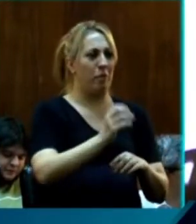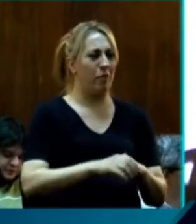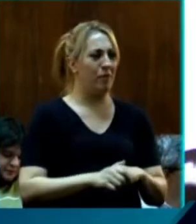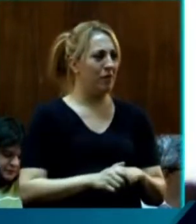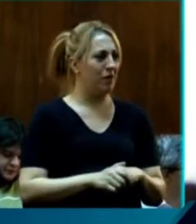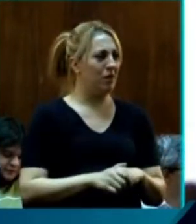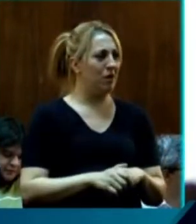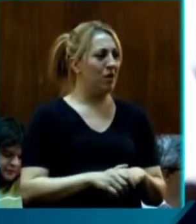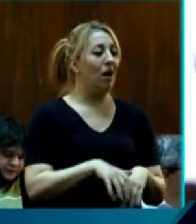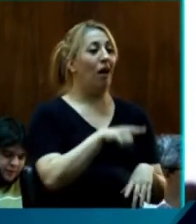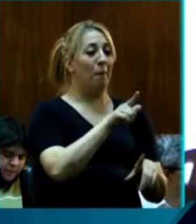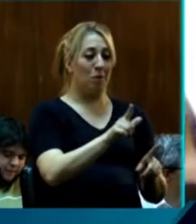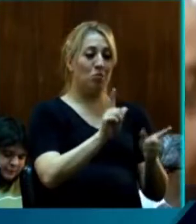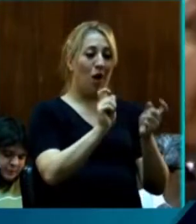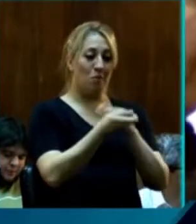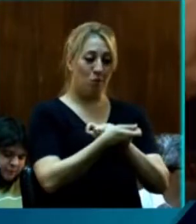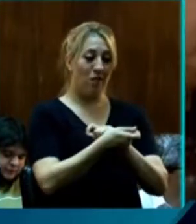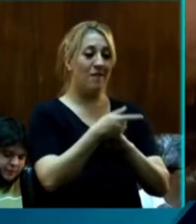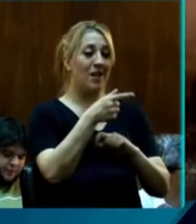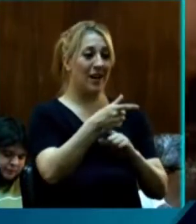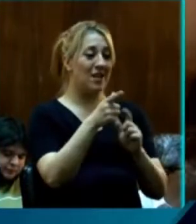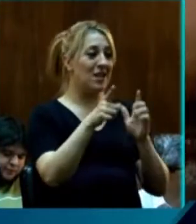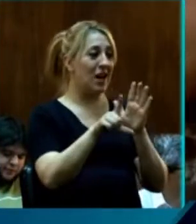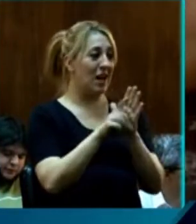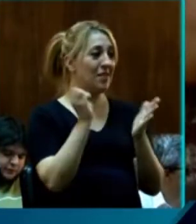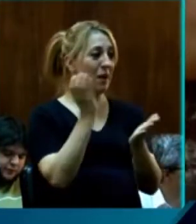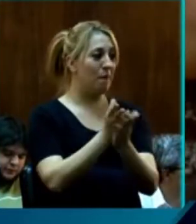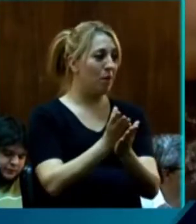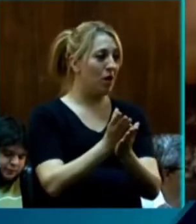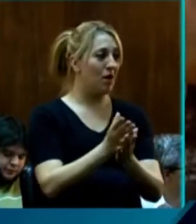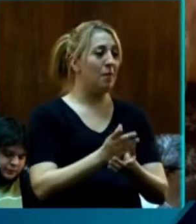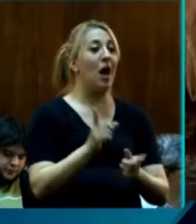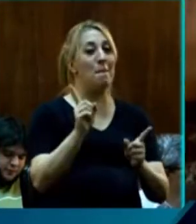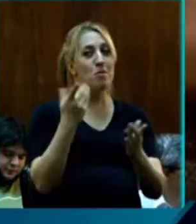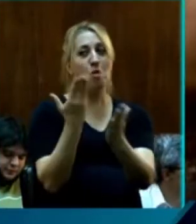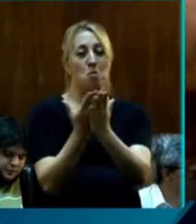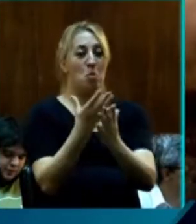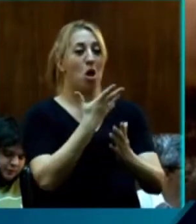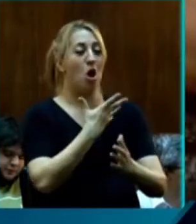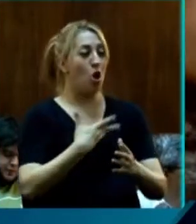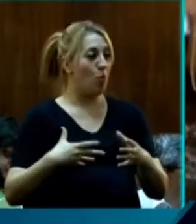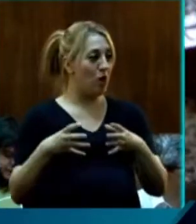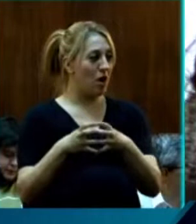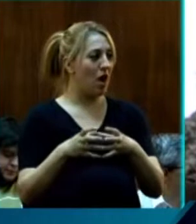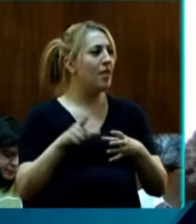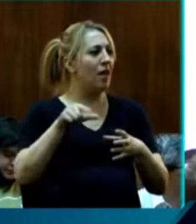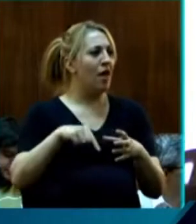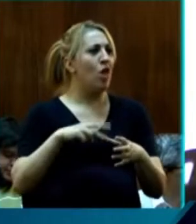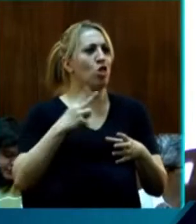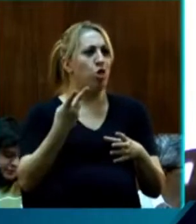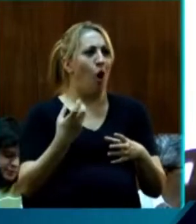A partir de la modificación del código contravencional que se estaba proponiendo por el oficialismo, esto se va a reforzar y a